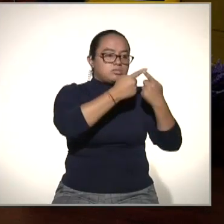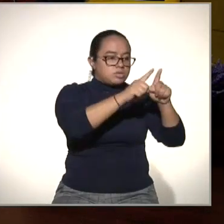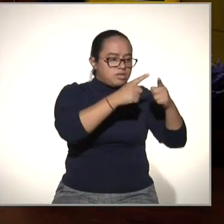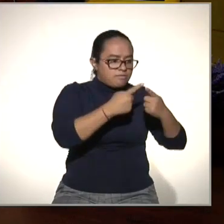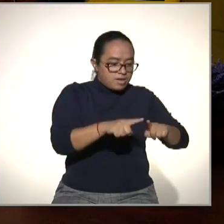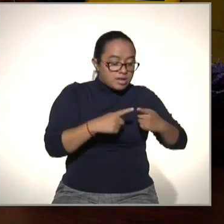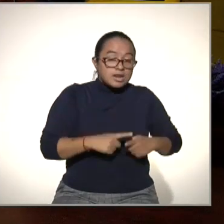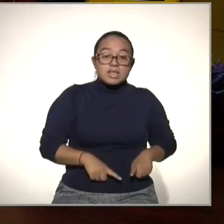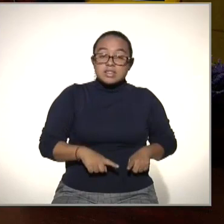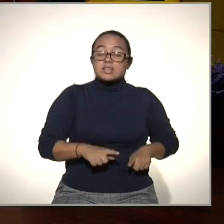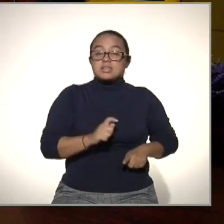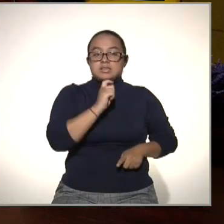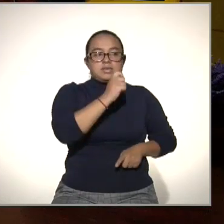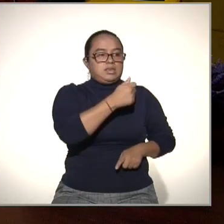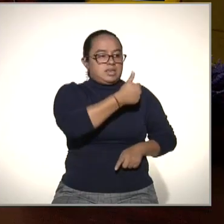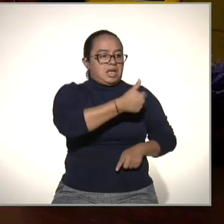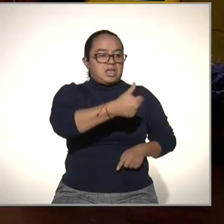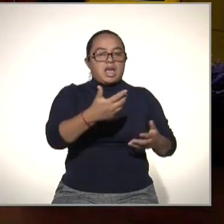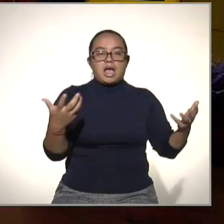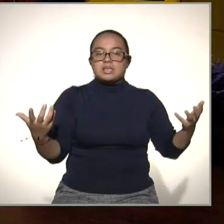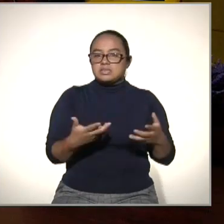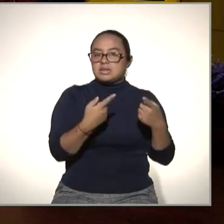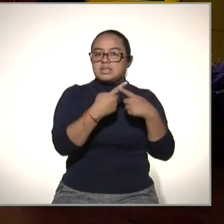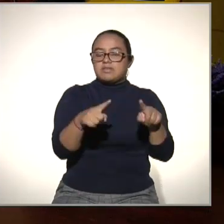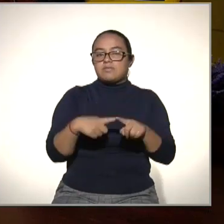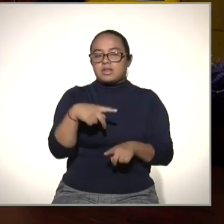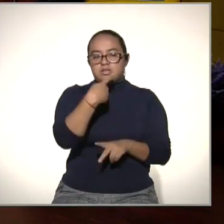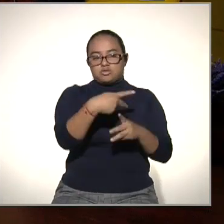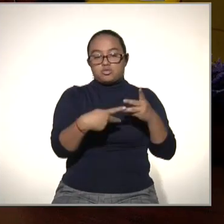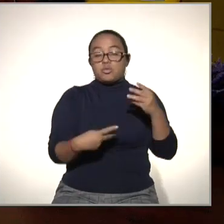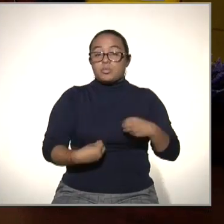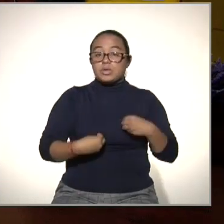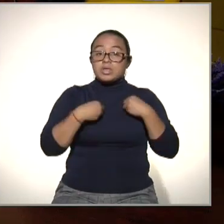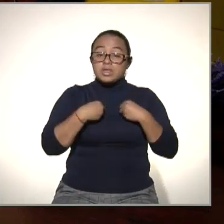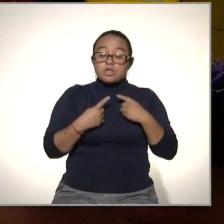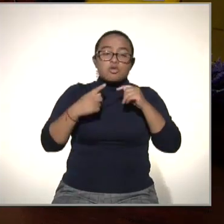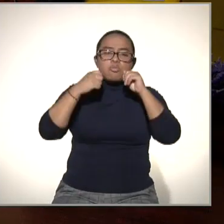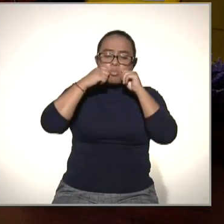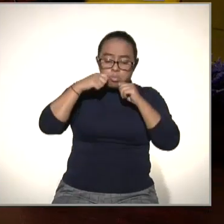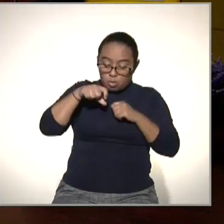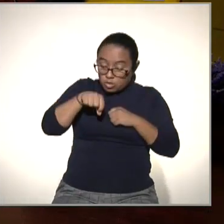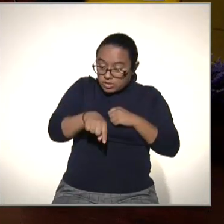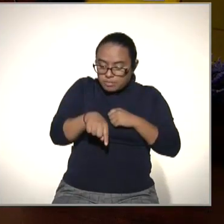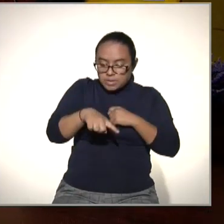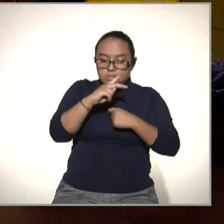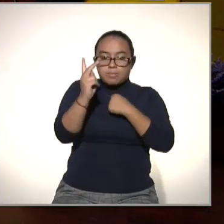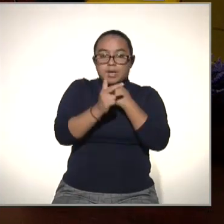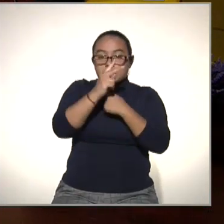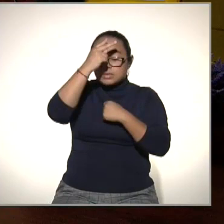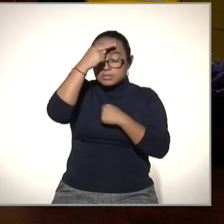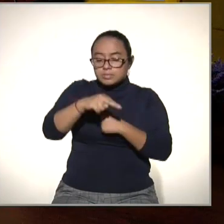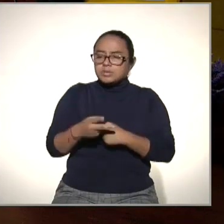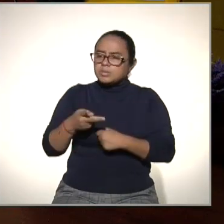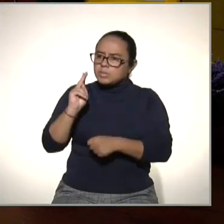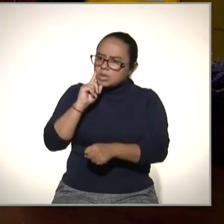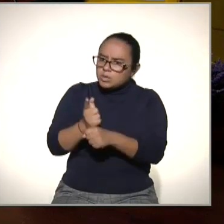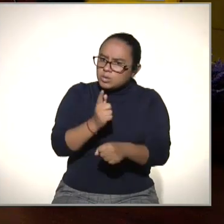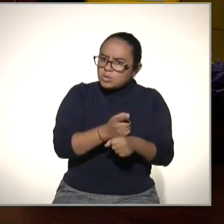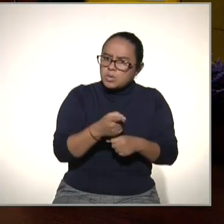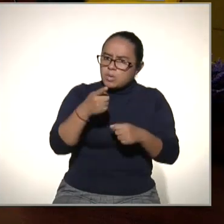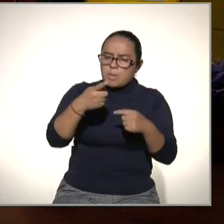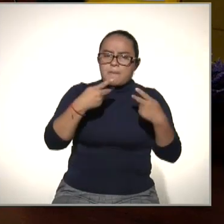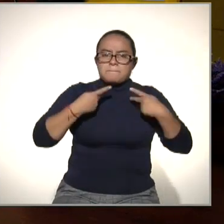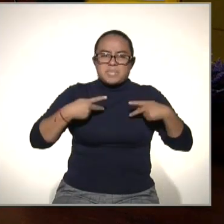mujeres y construirnos mujeres en diferentes contextos, aunque sea el mismo país, es una sociedad, hemos ido encontrando una sociedad